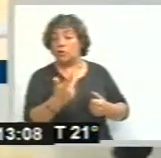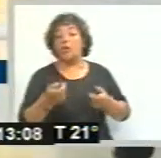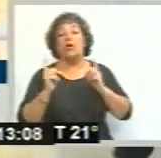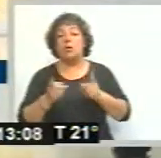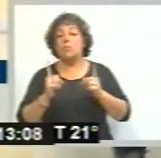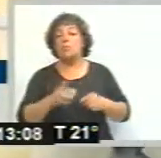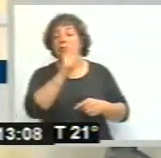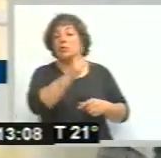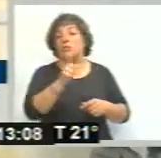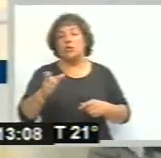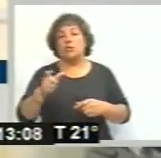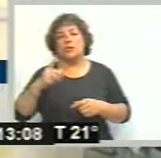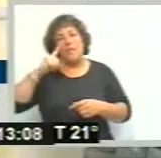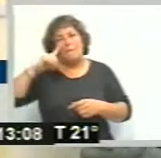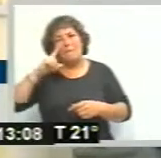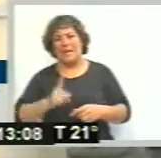con riesgo de vida.